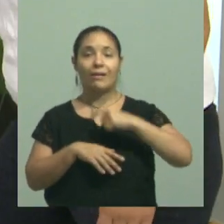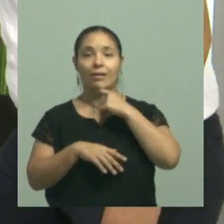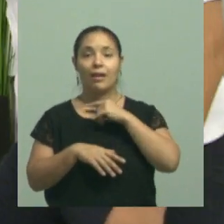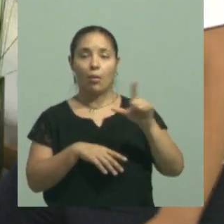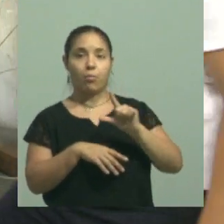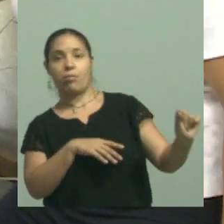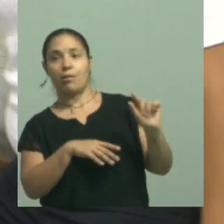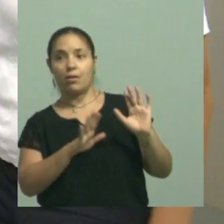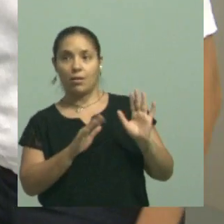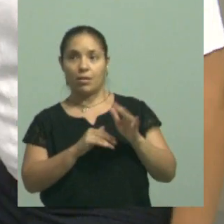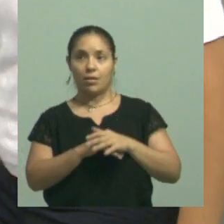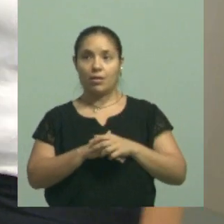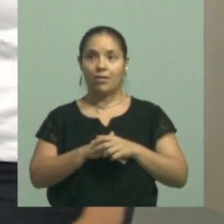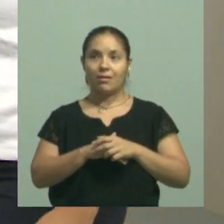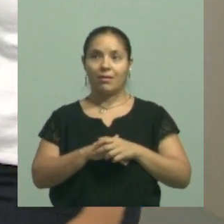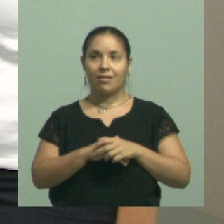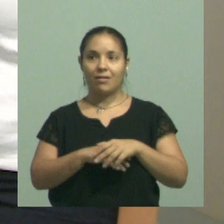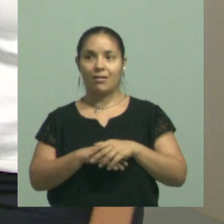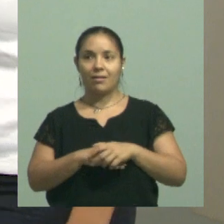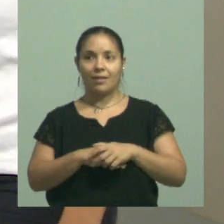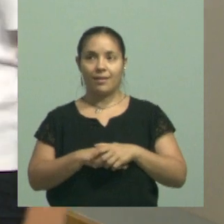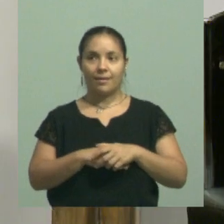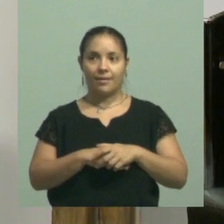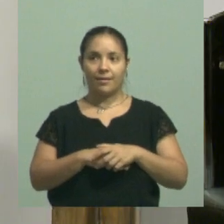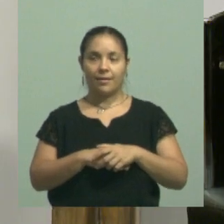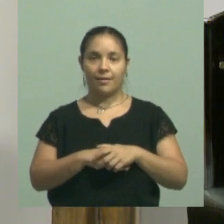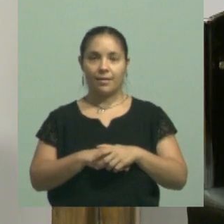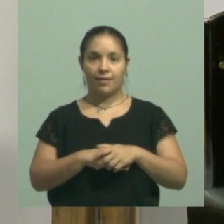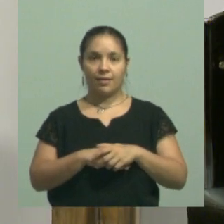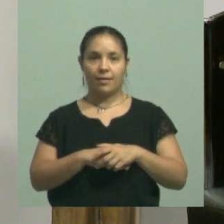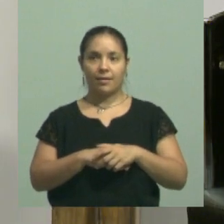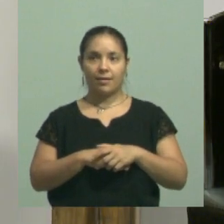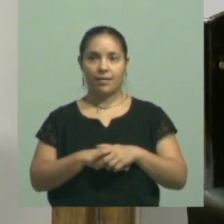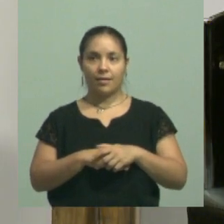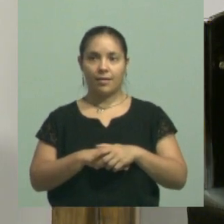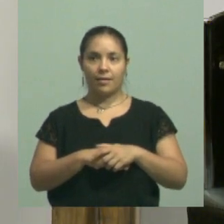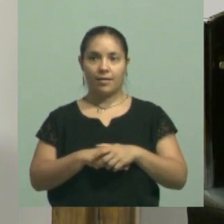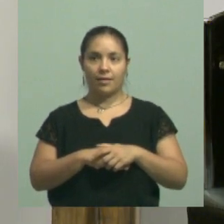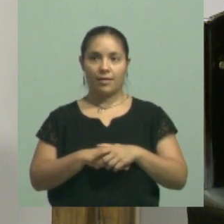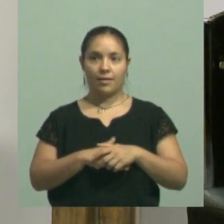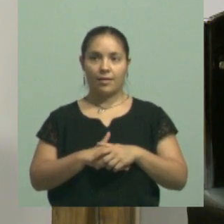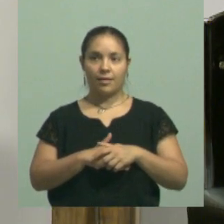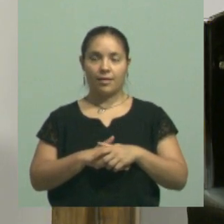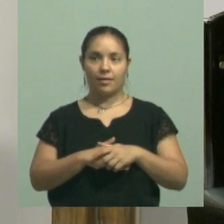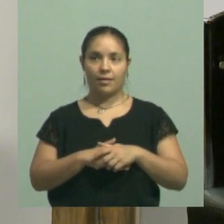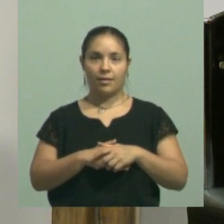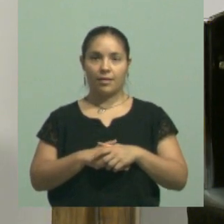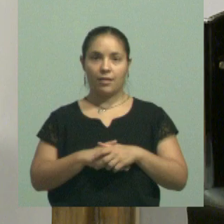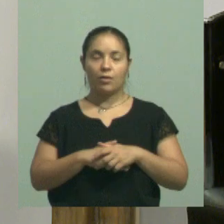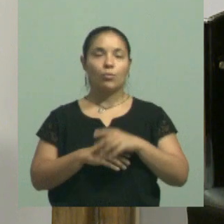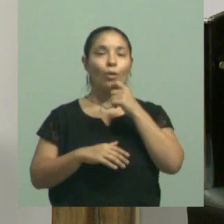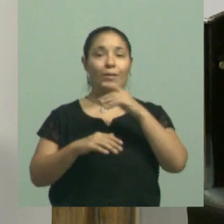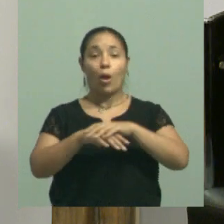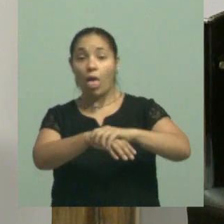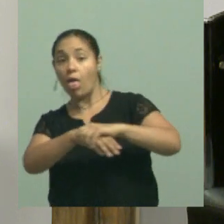y nos tiramos a ir. Y estamos así, el que tiene más fuerza me lleva. Claro. Entonces la idea es que en lugar de irme, yo me tengo que acercar, que es lo que no